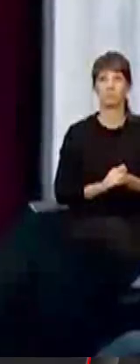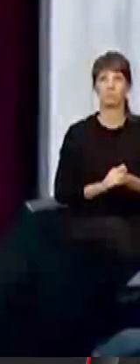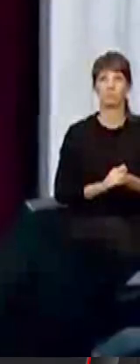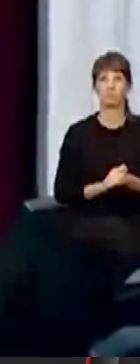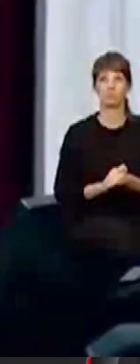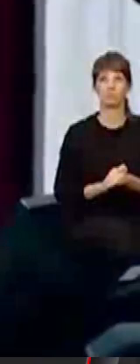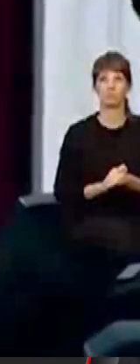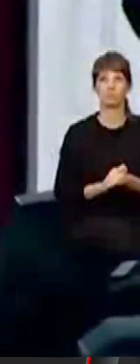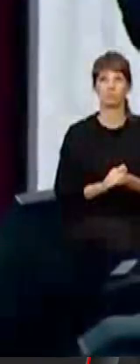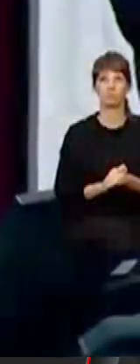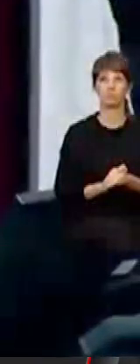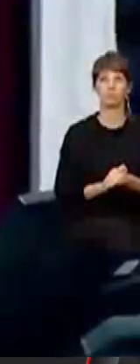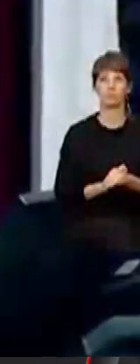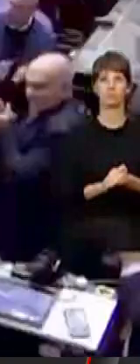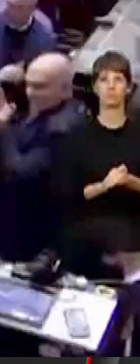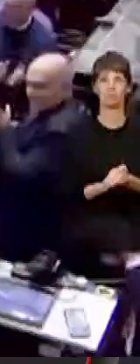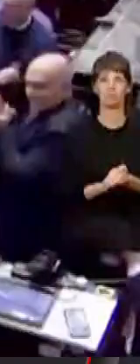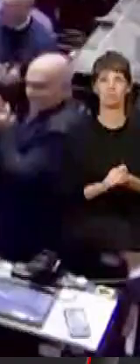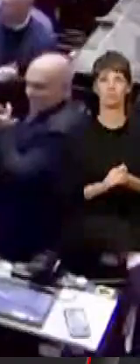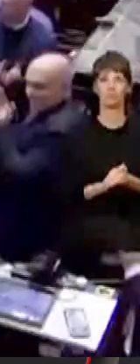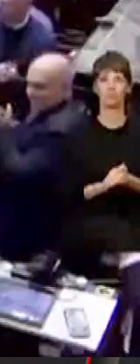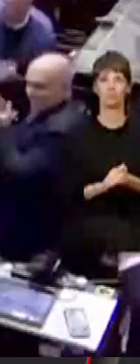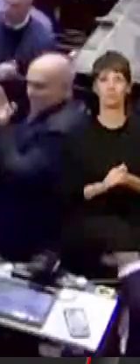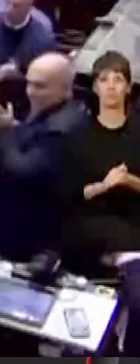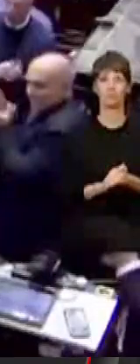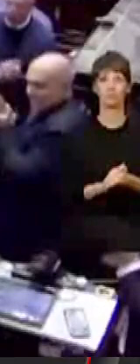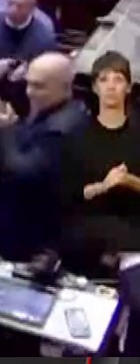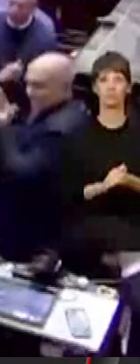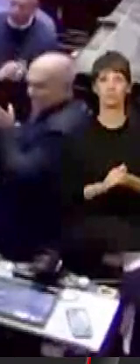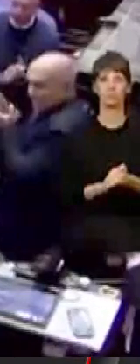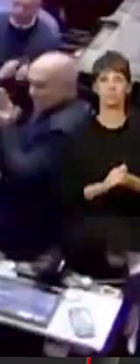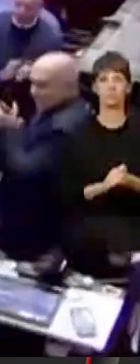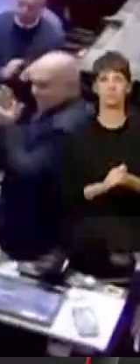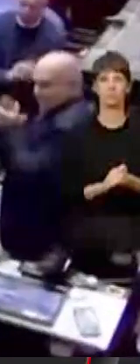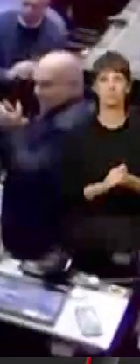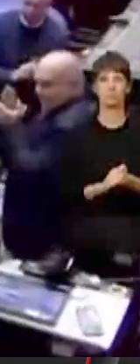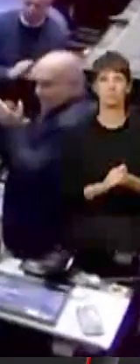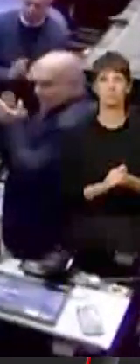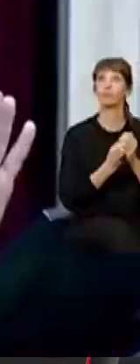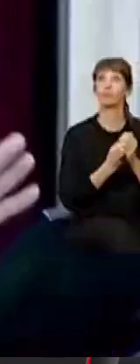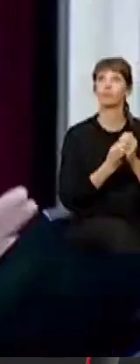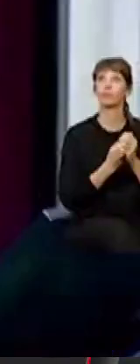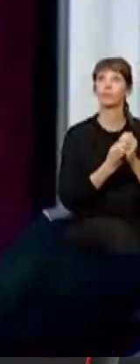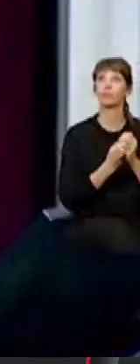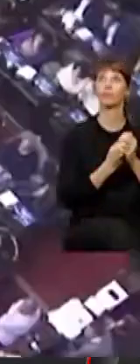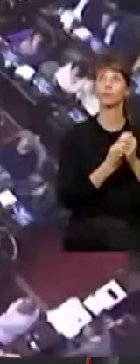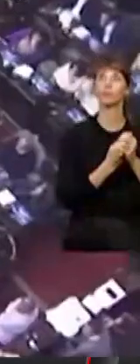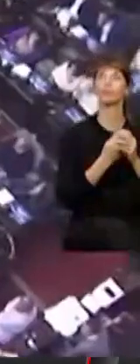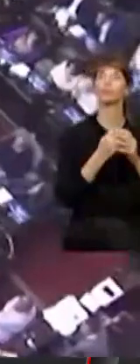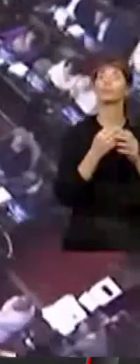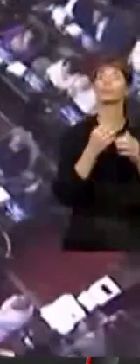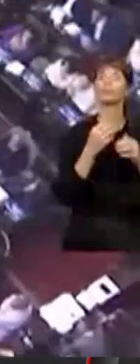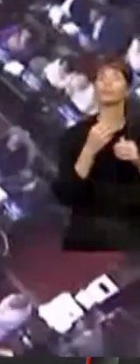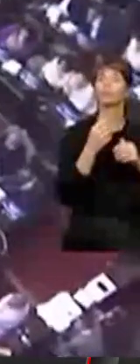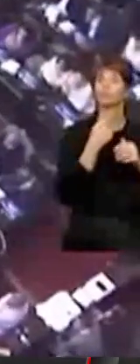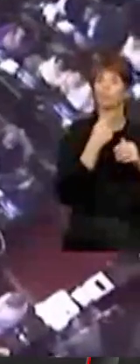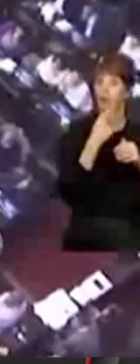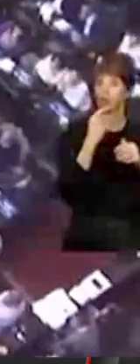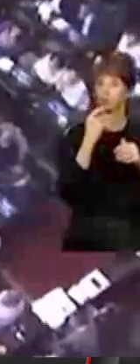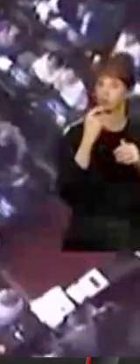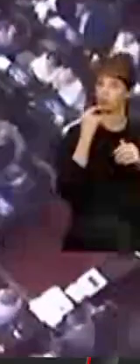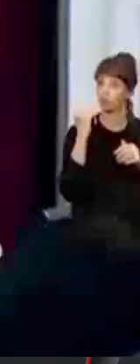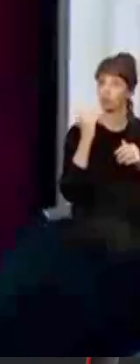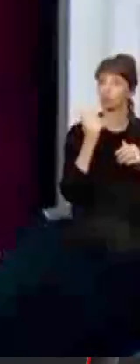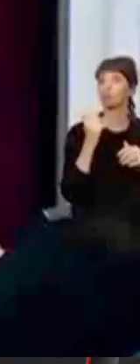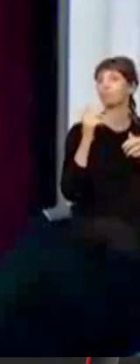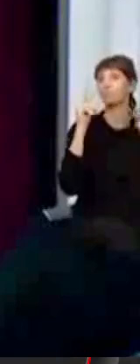más profundos para poder determinar qué tipo de cáncer, cómo estaba mi cuerpo, el resto de mi cuerpo, qué tipo de tratamiento se